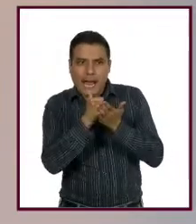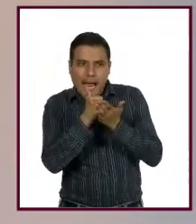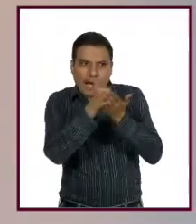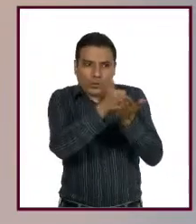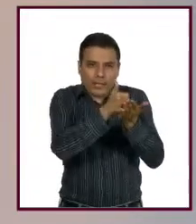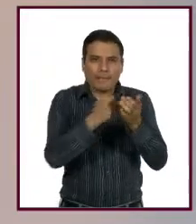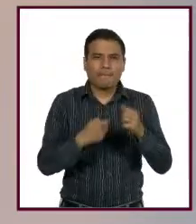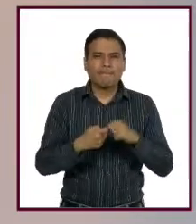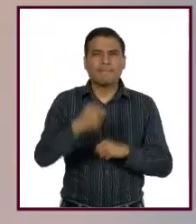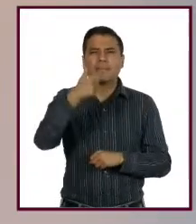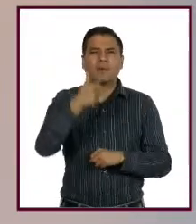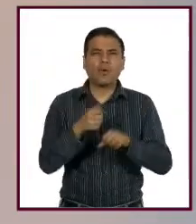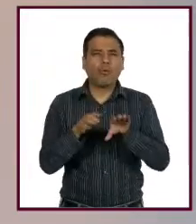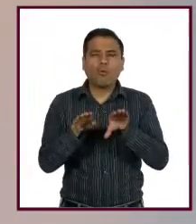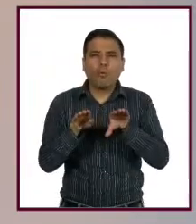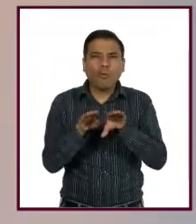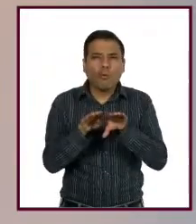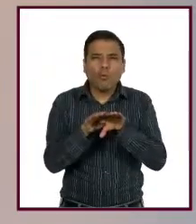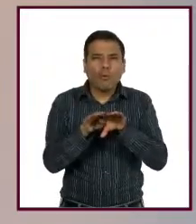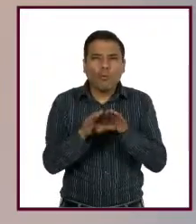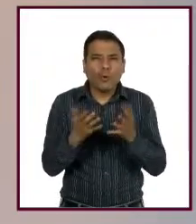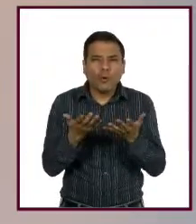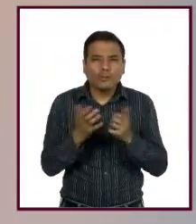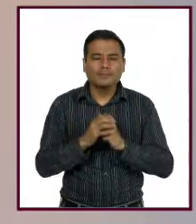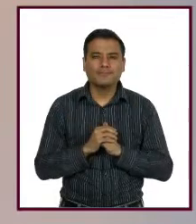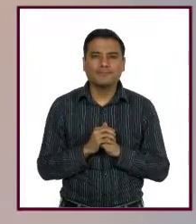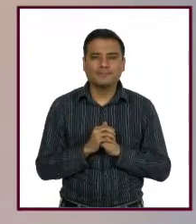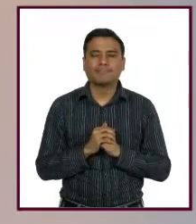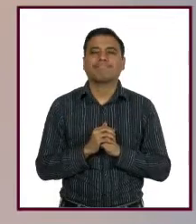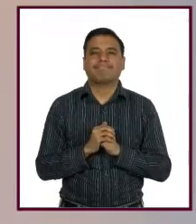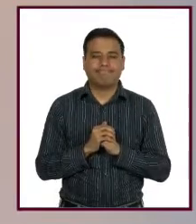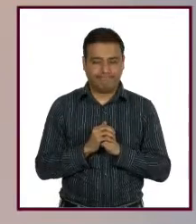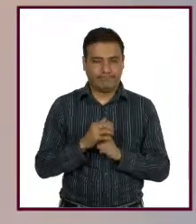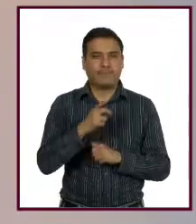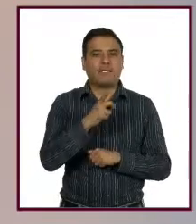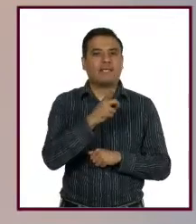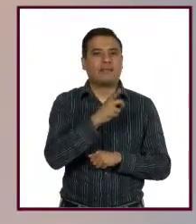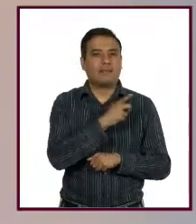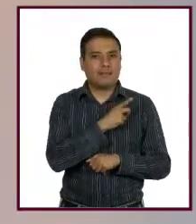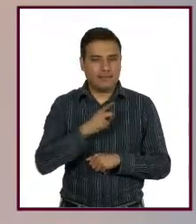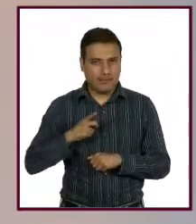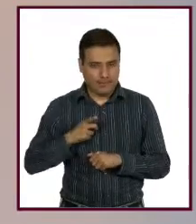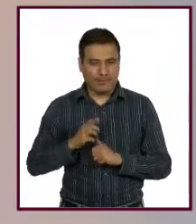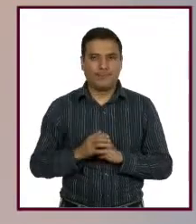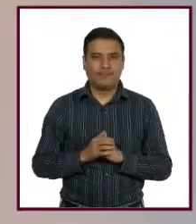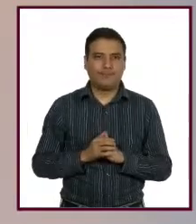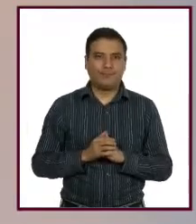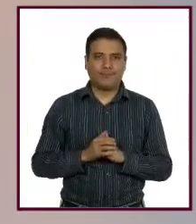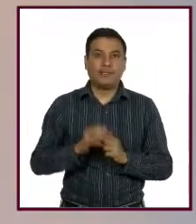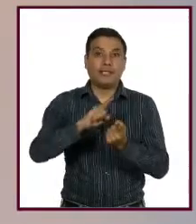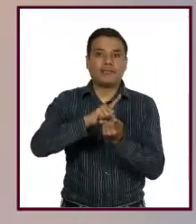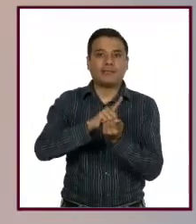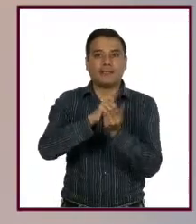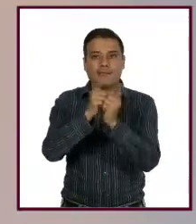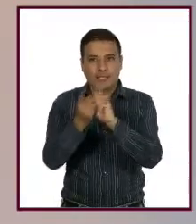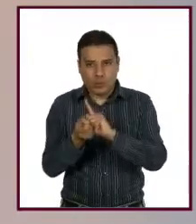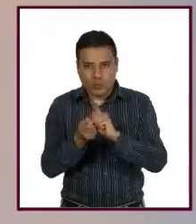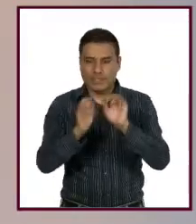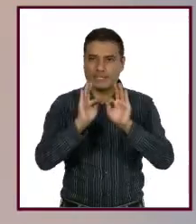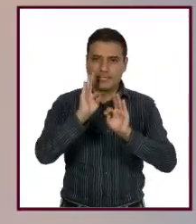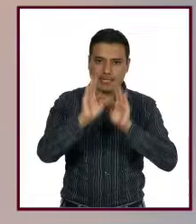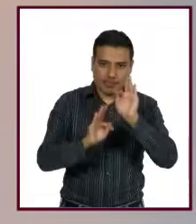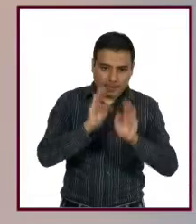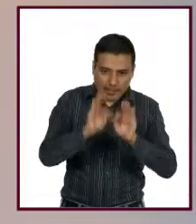los trastornos por uso de inhalables, sobre todo la dependencia, tienen que ver con el tratamiento ya sea de la depresión, de la